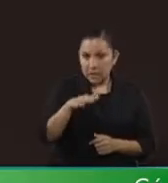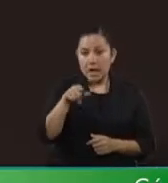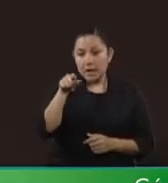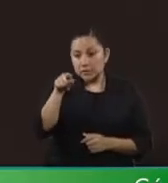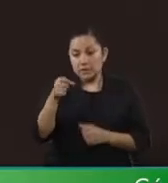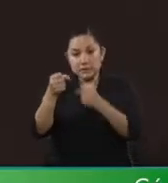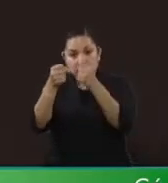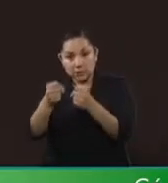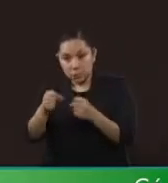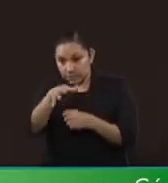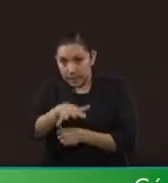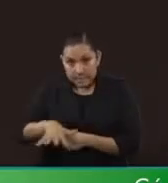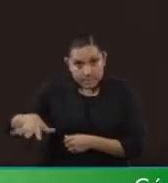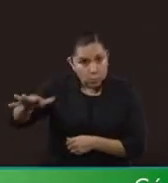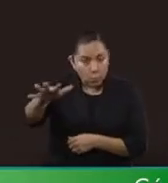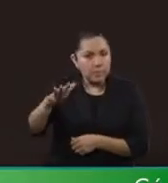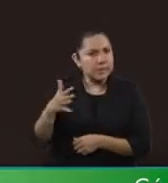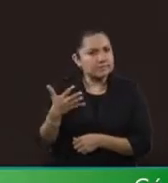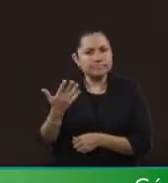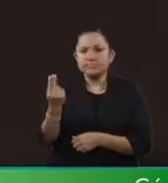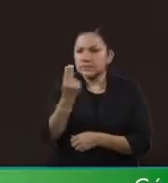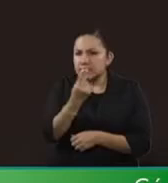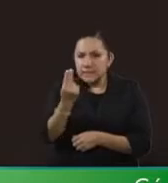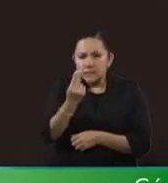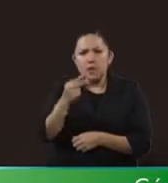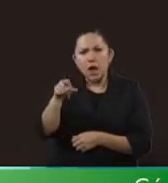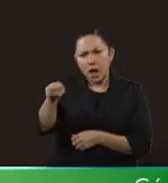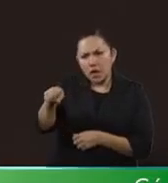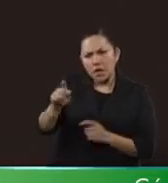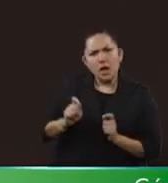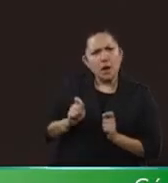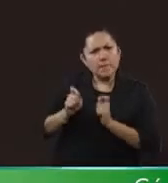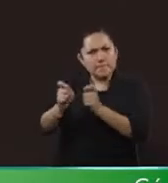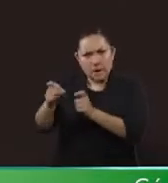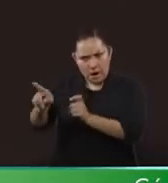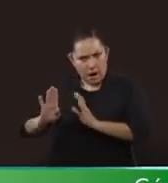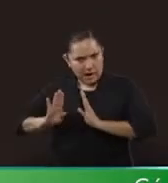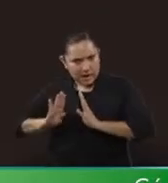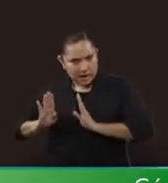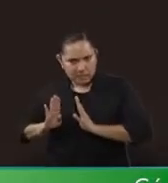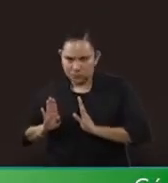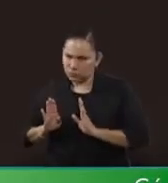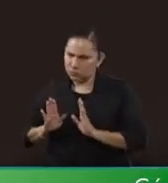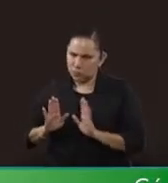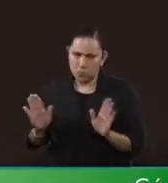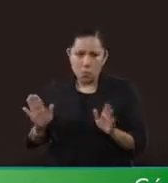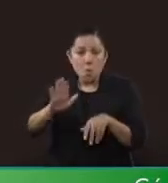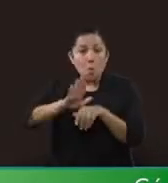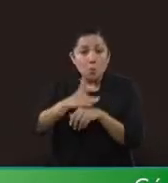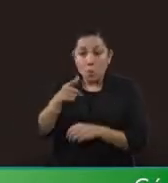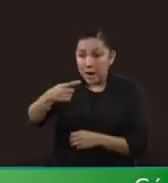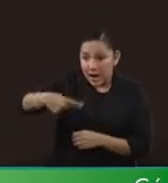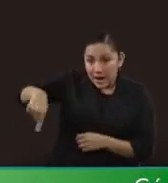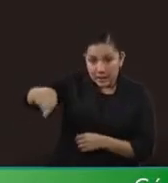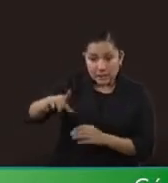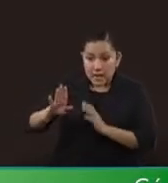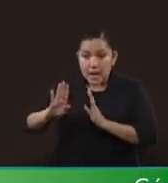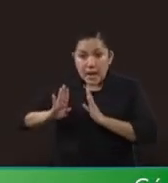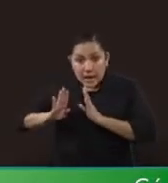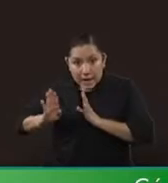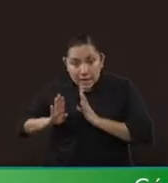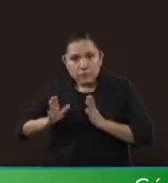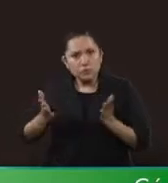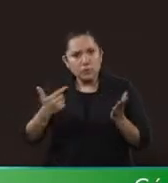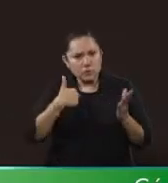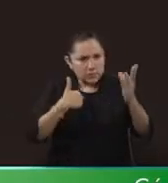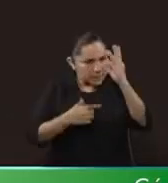se deje de manera permanente en manos del Ejército, porque las fuerzas del Ejército, debido a su entrenamiento y disciplina,